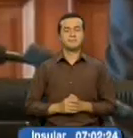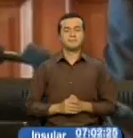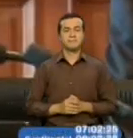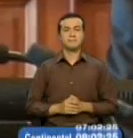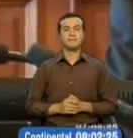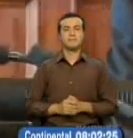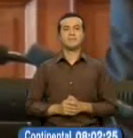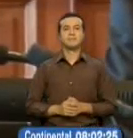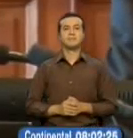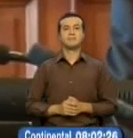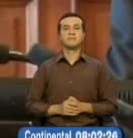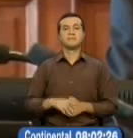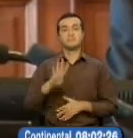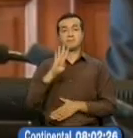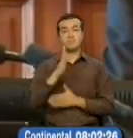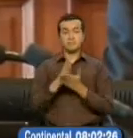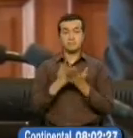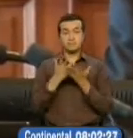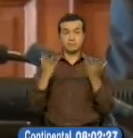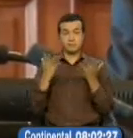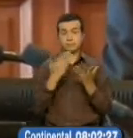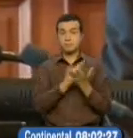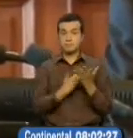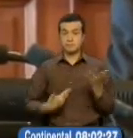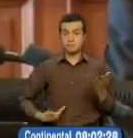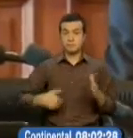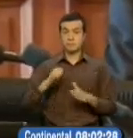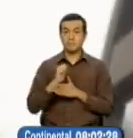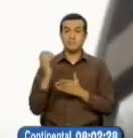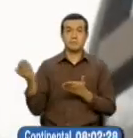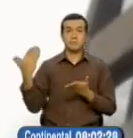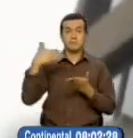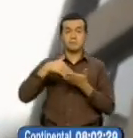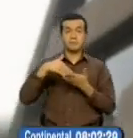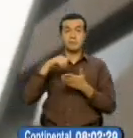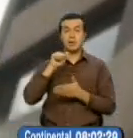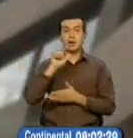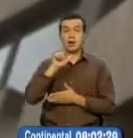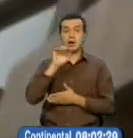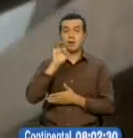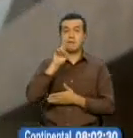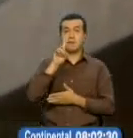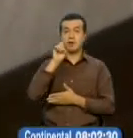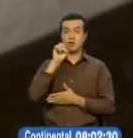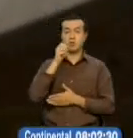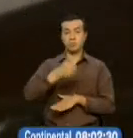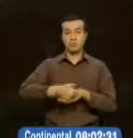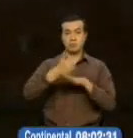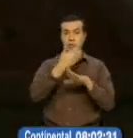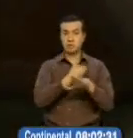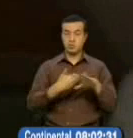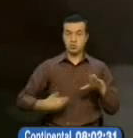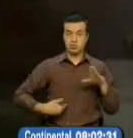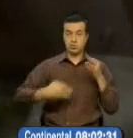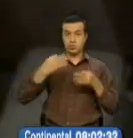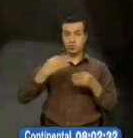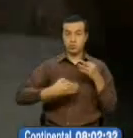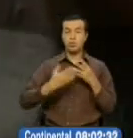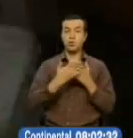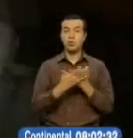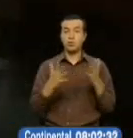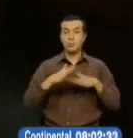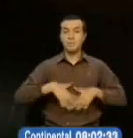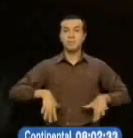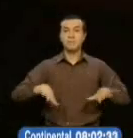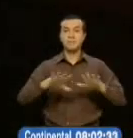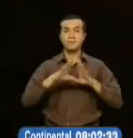A las 16:30, el presidente de la República mantendrá una audiencia con Alfredo Ruiz, presidente de la Corte Constitucional, en el Salón